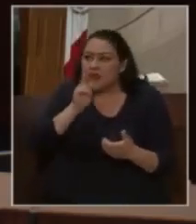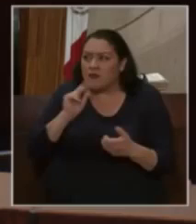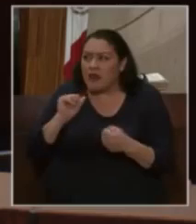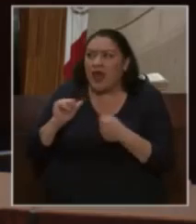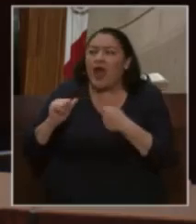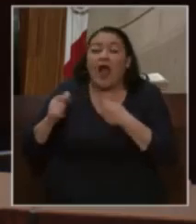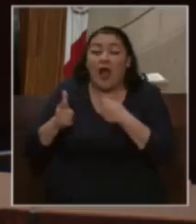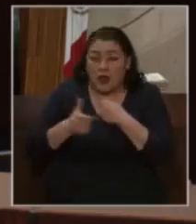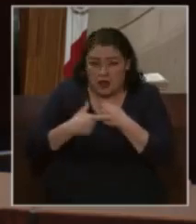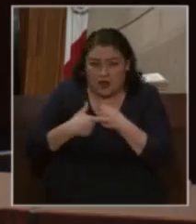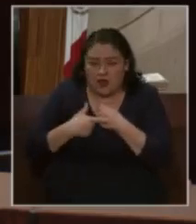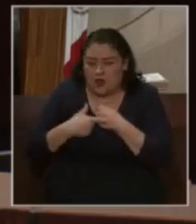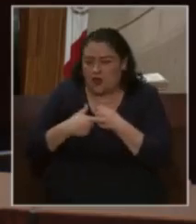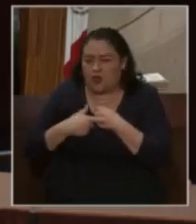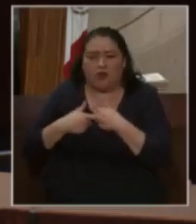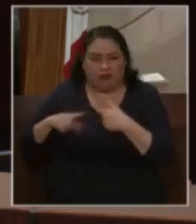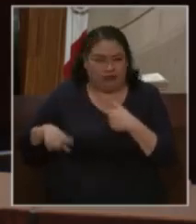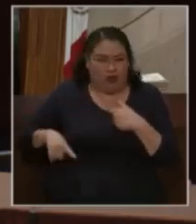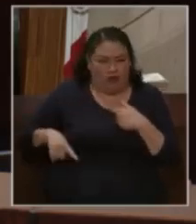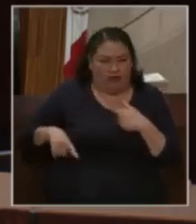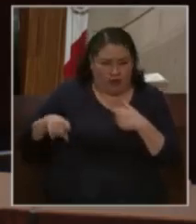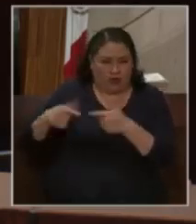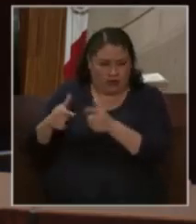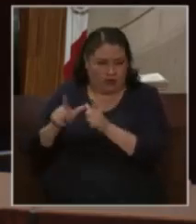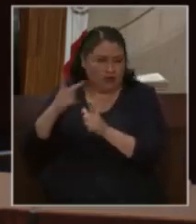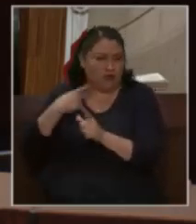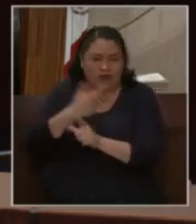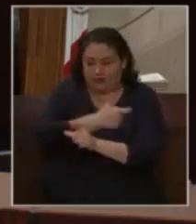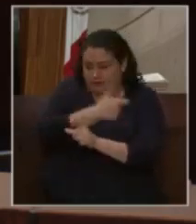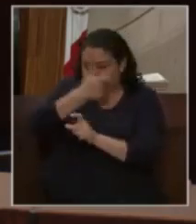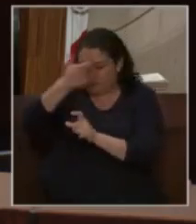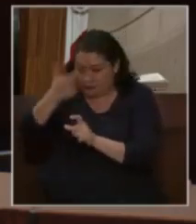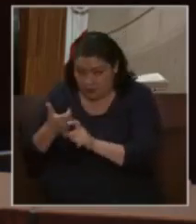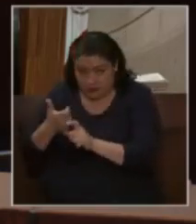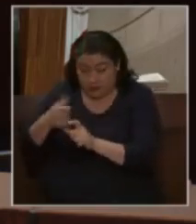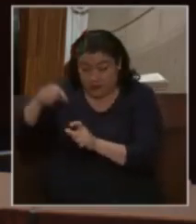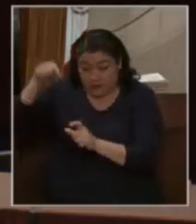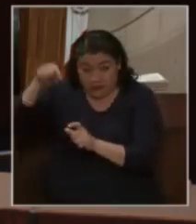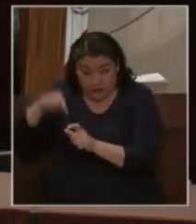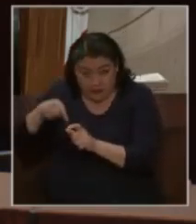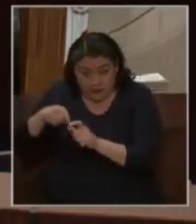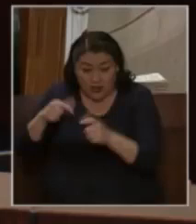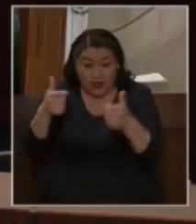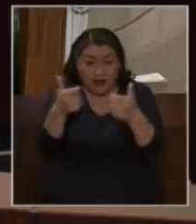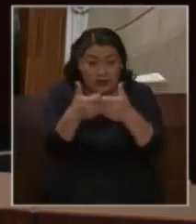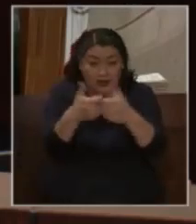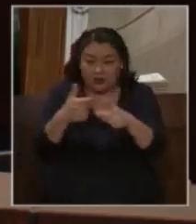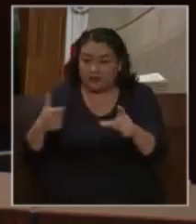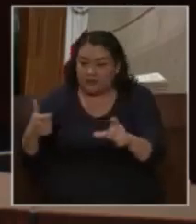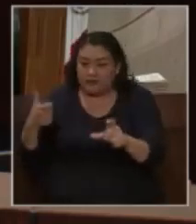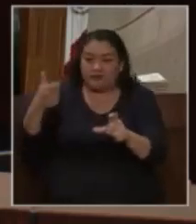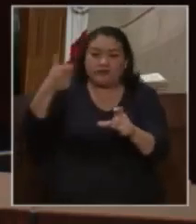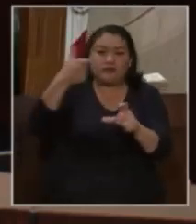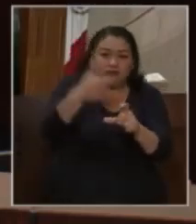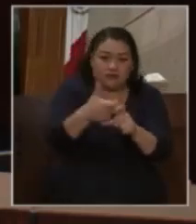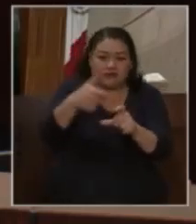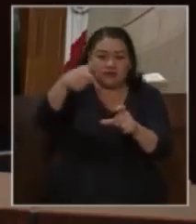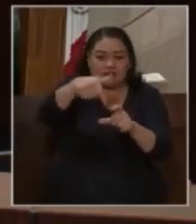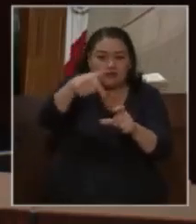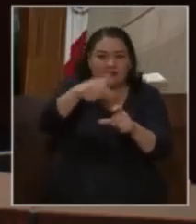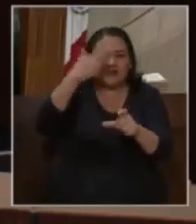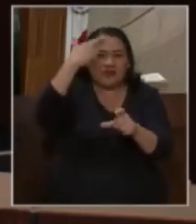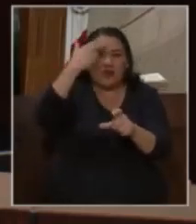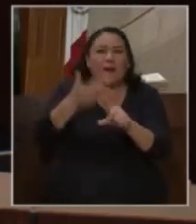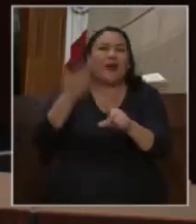cuales se acredite que se hubieran canalizado recursos públicos de Morena al patrimonio de afectación perteneciente al